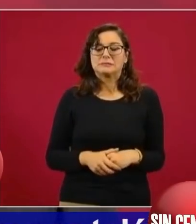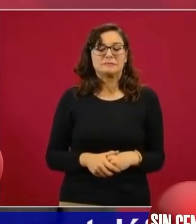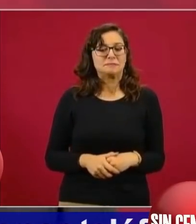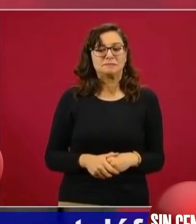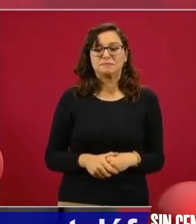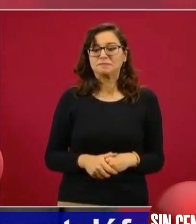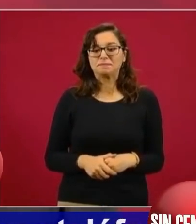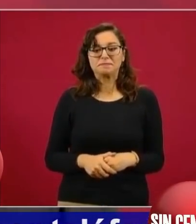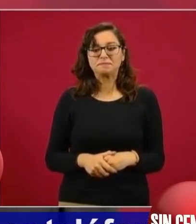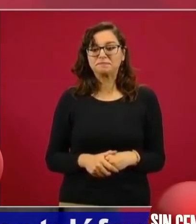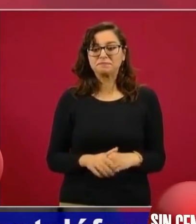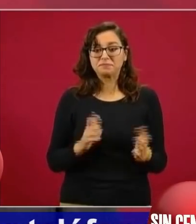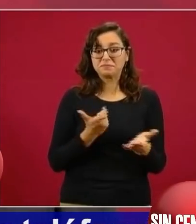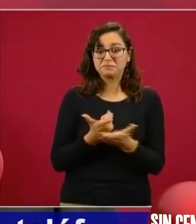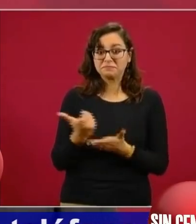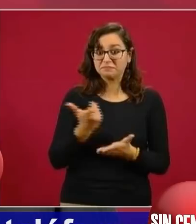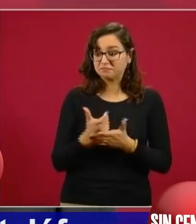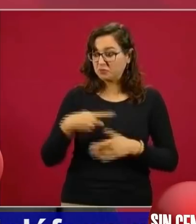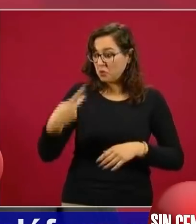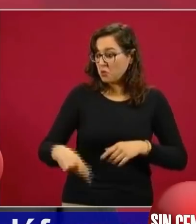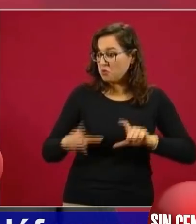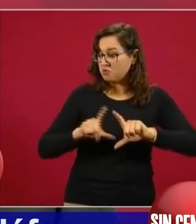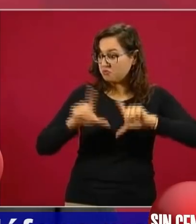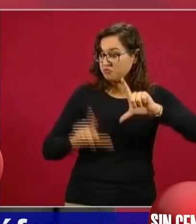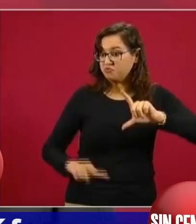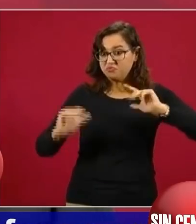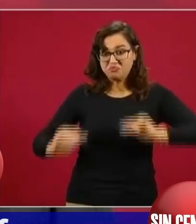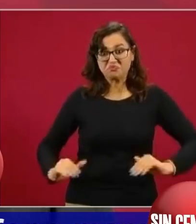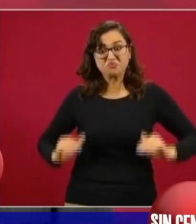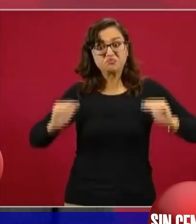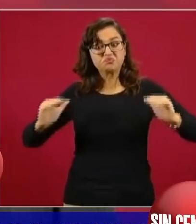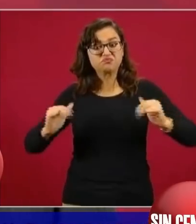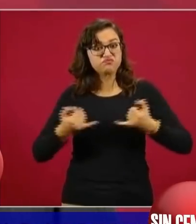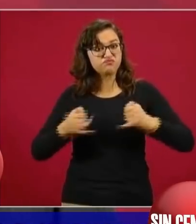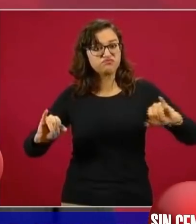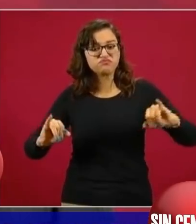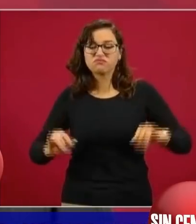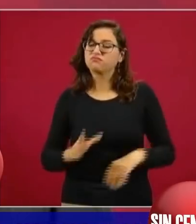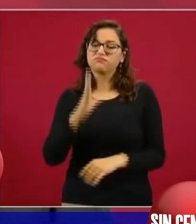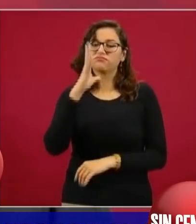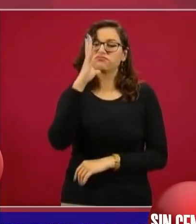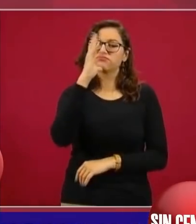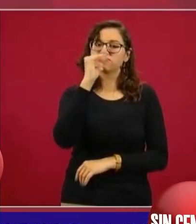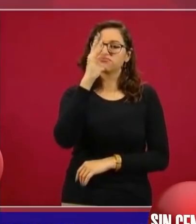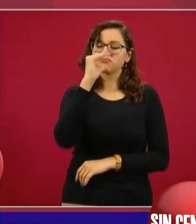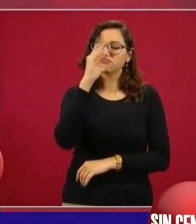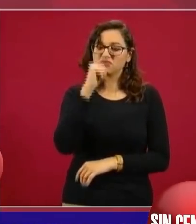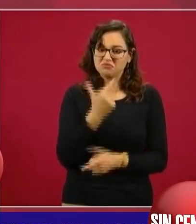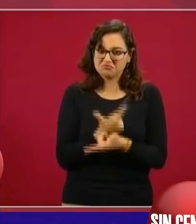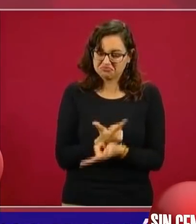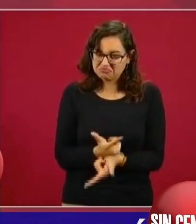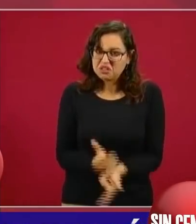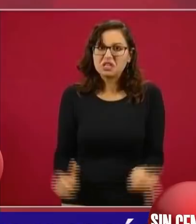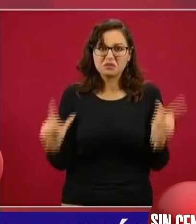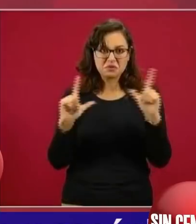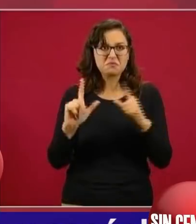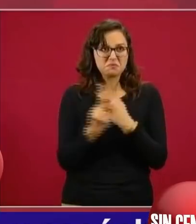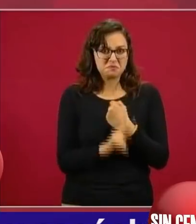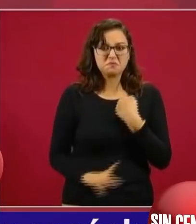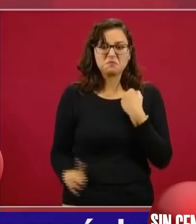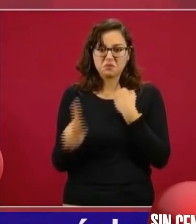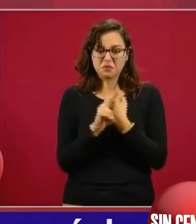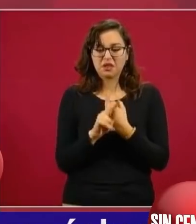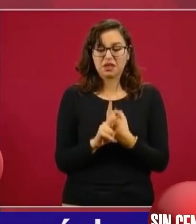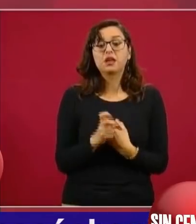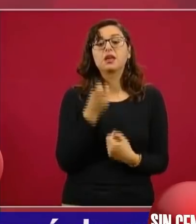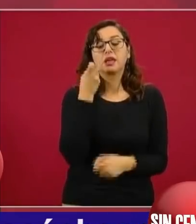garantizar nuestra soberanía como país independiente, libre. Entonces